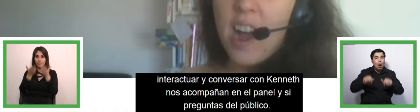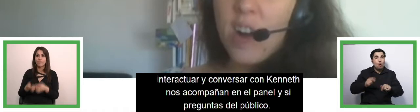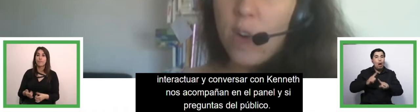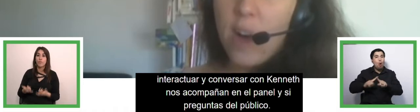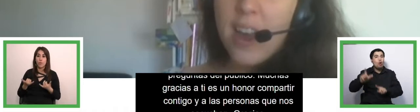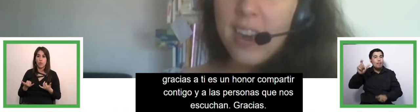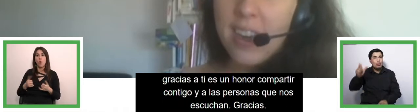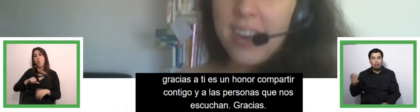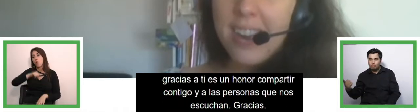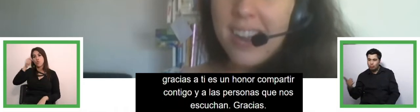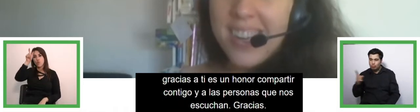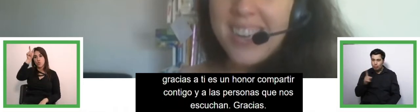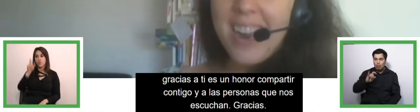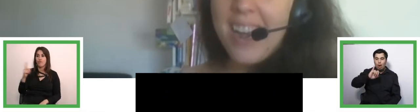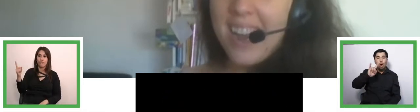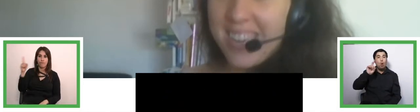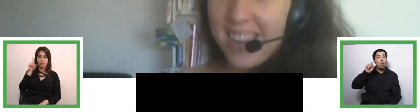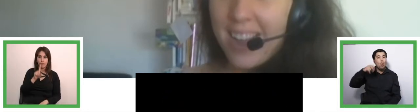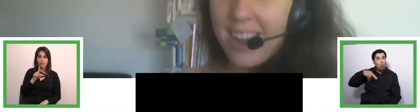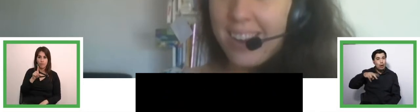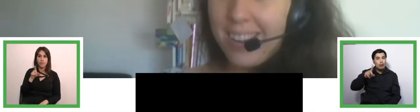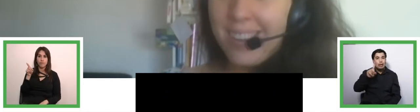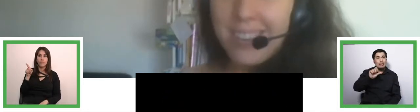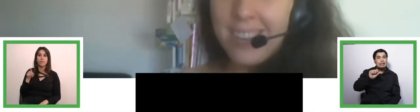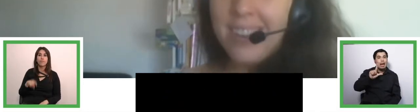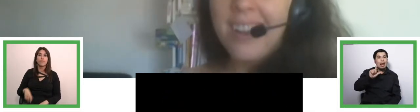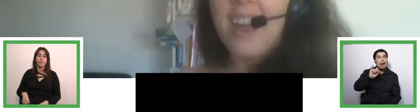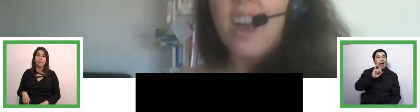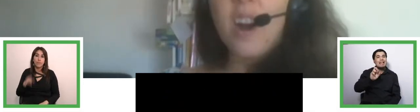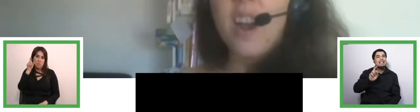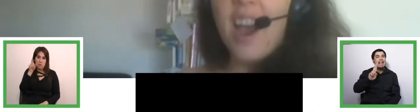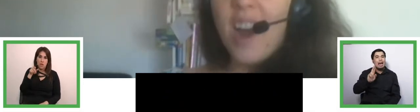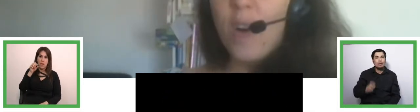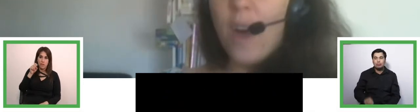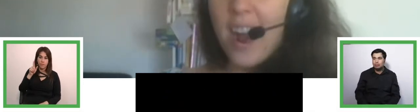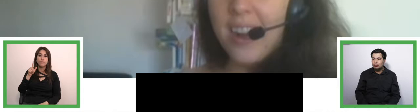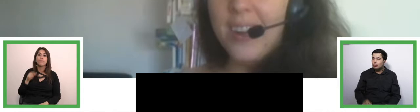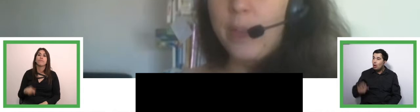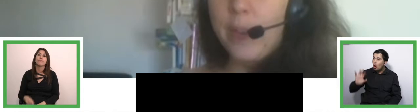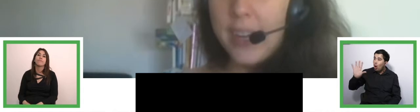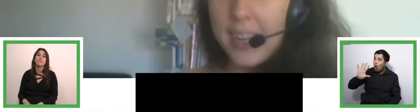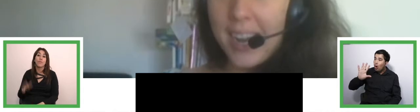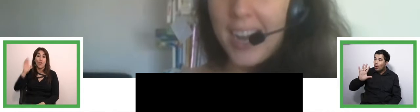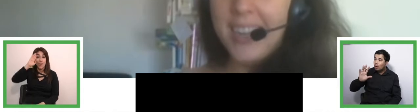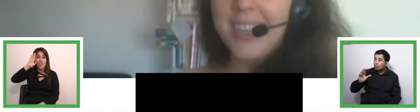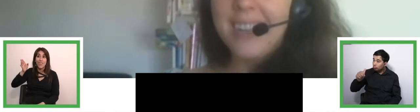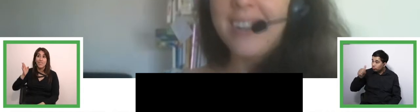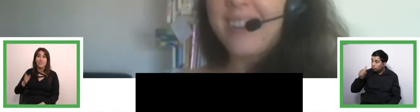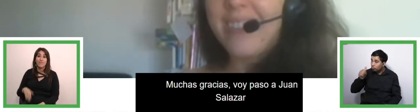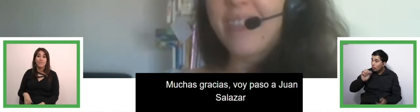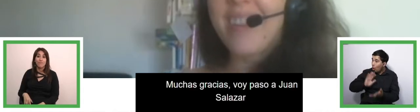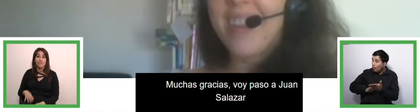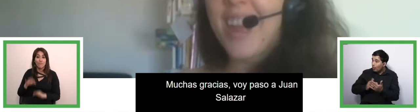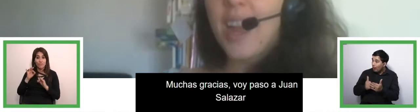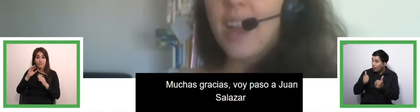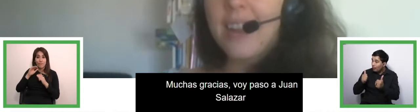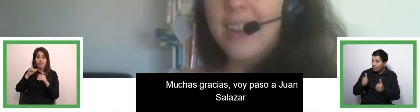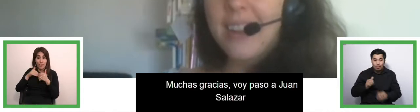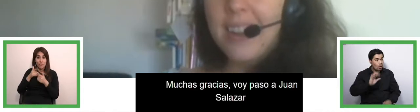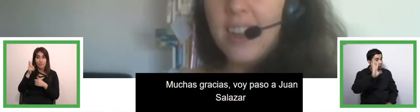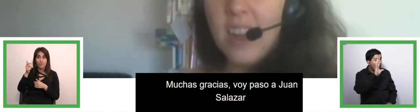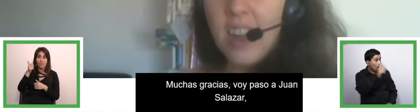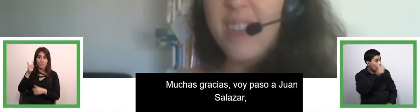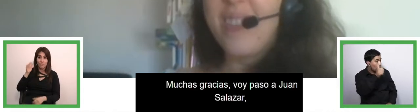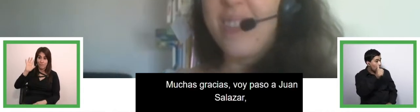a Juan Salazar. Hola, Juan, ¿cómo estás? Hola, Constanza, ¿cómo te